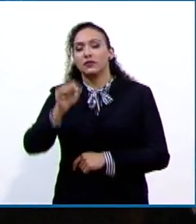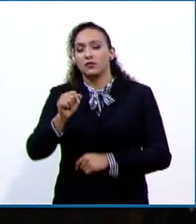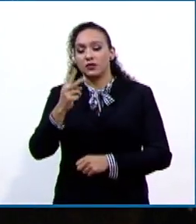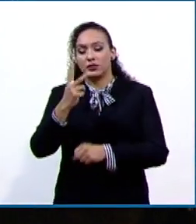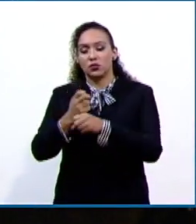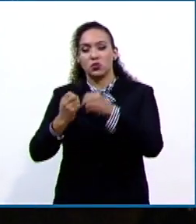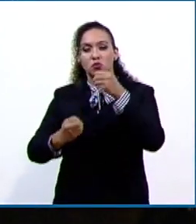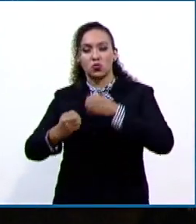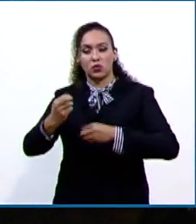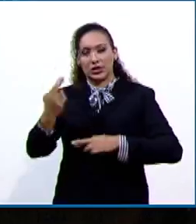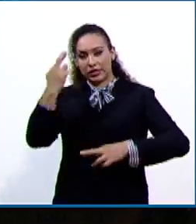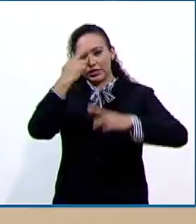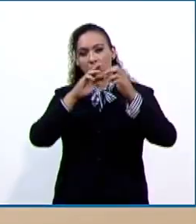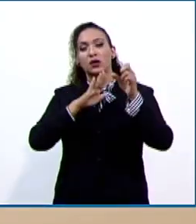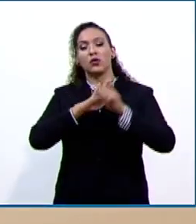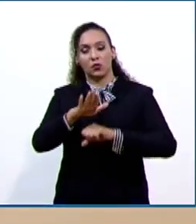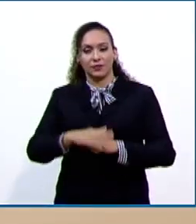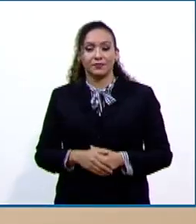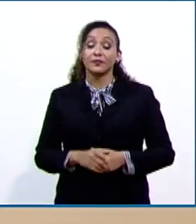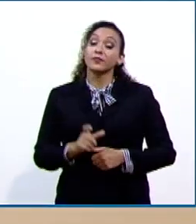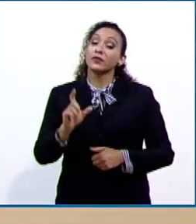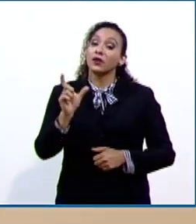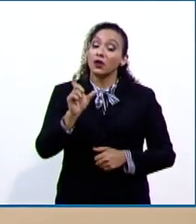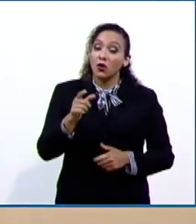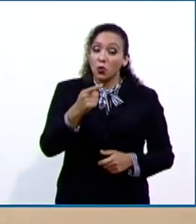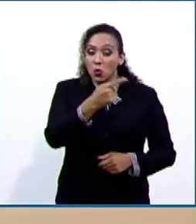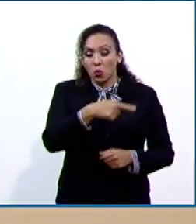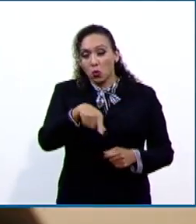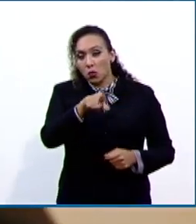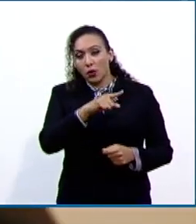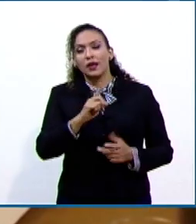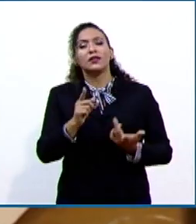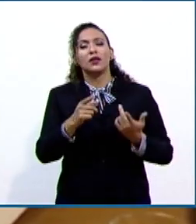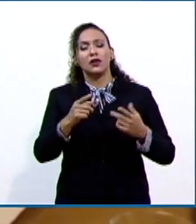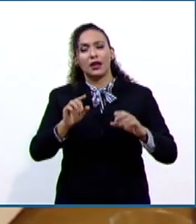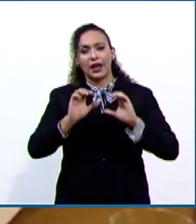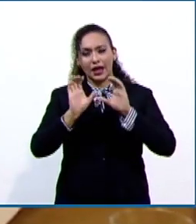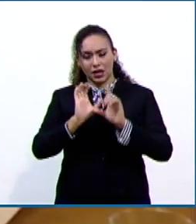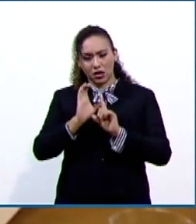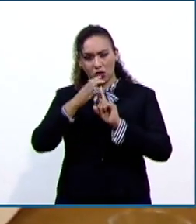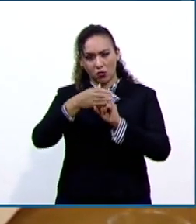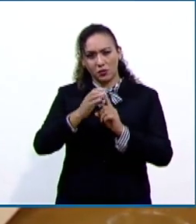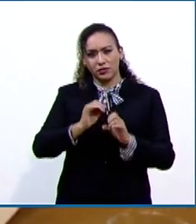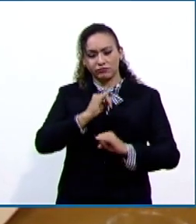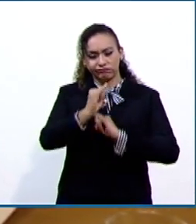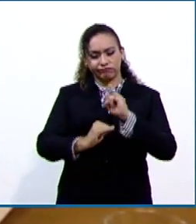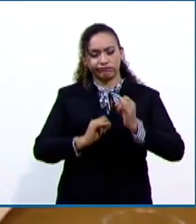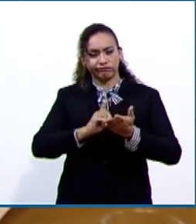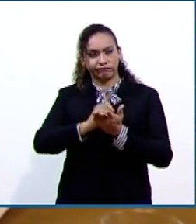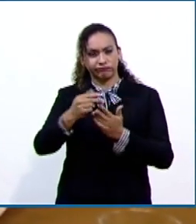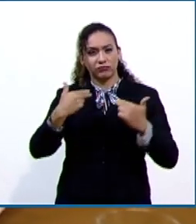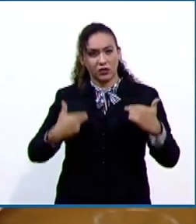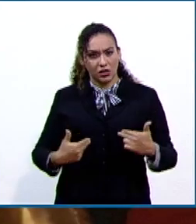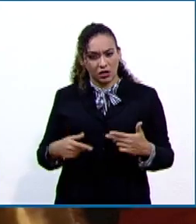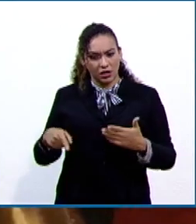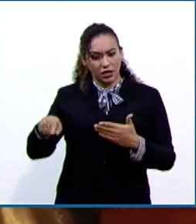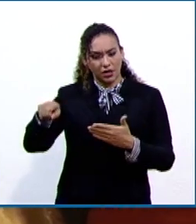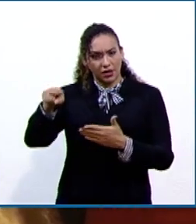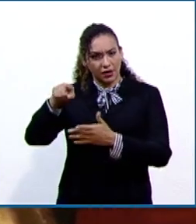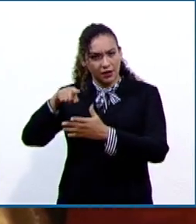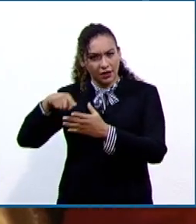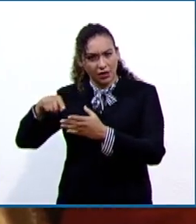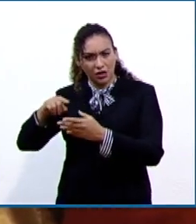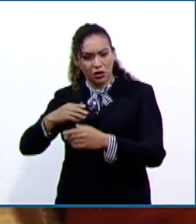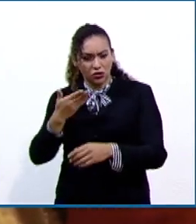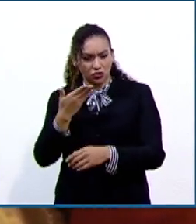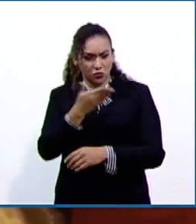sala de la Corte determinó que el incumplimiento de recomendaciones de la Comisión Interamericana de Derechos Humanos no puede reclamarse en el